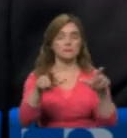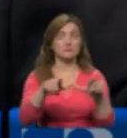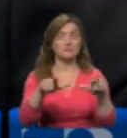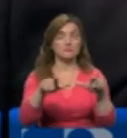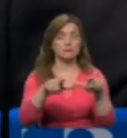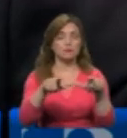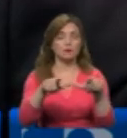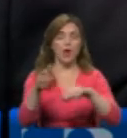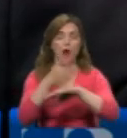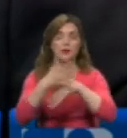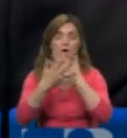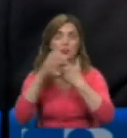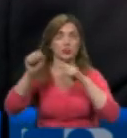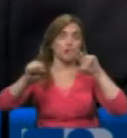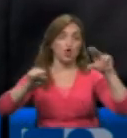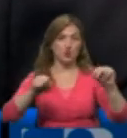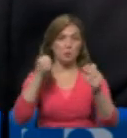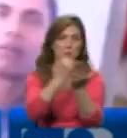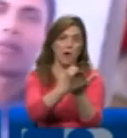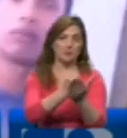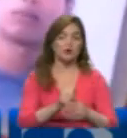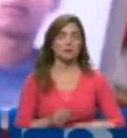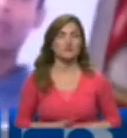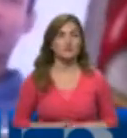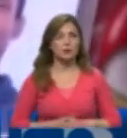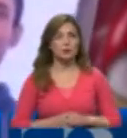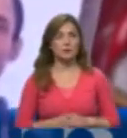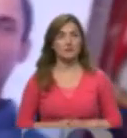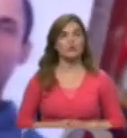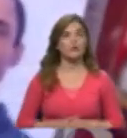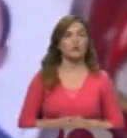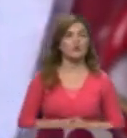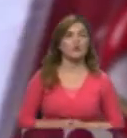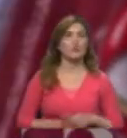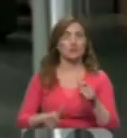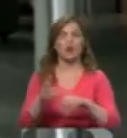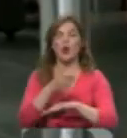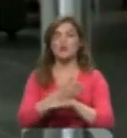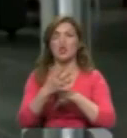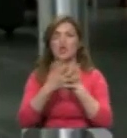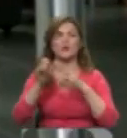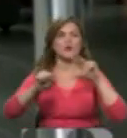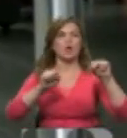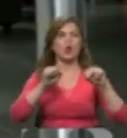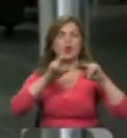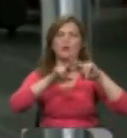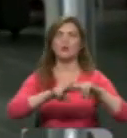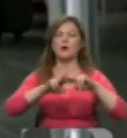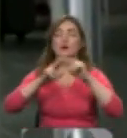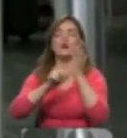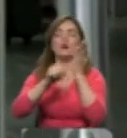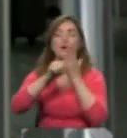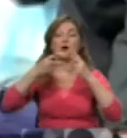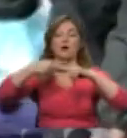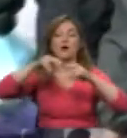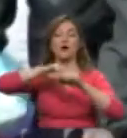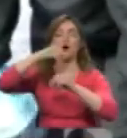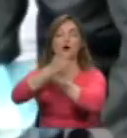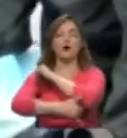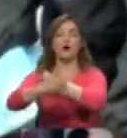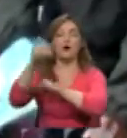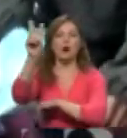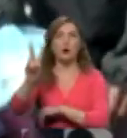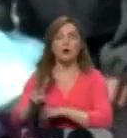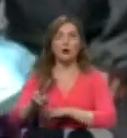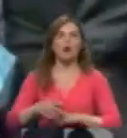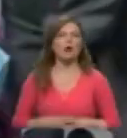de antecedente penal debidamente apostillado. Los antecedentes penales serán validados con el Ministerio de Relaciones Exteriores de Venezuela,